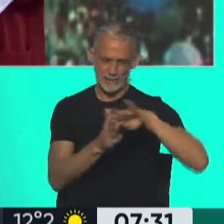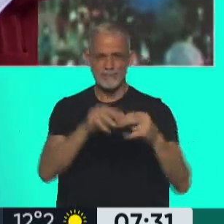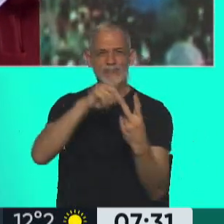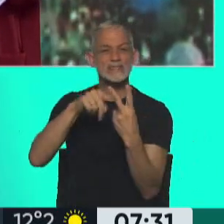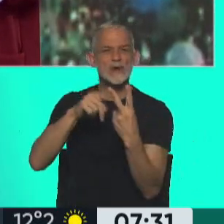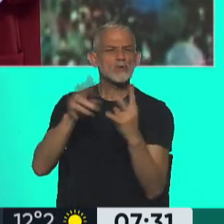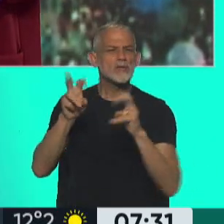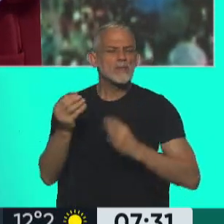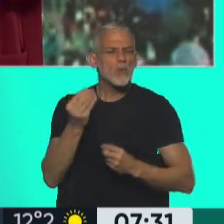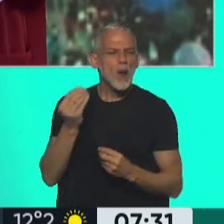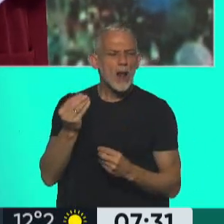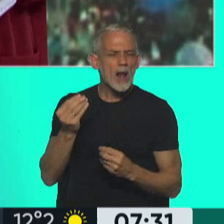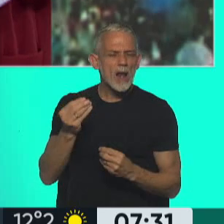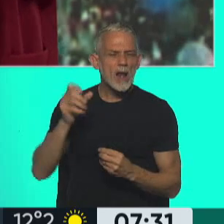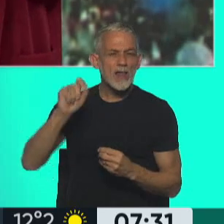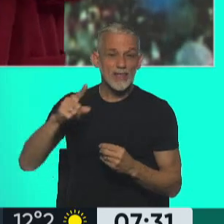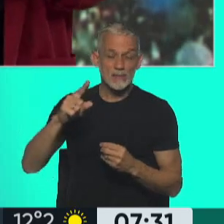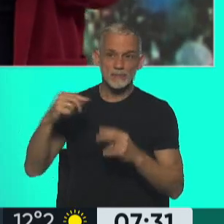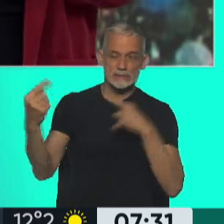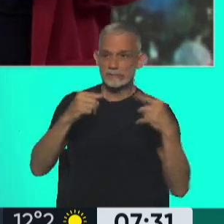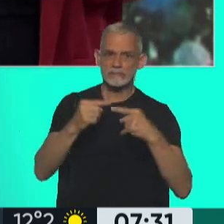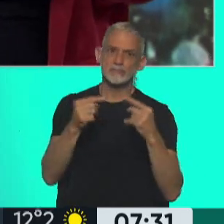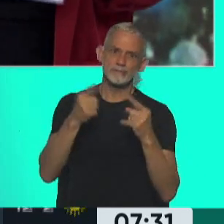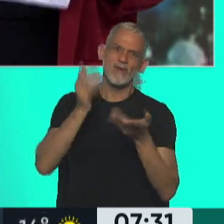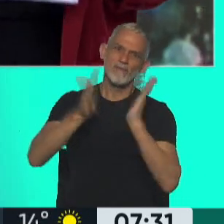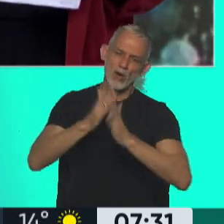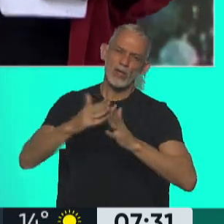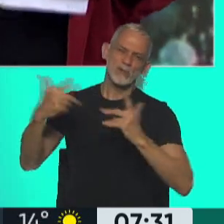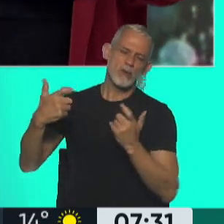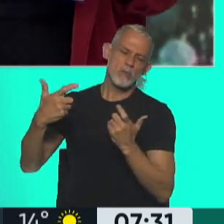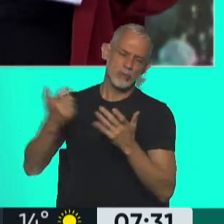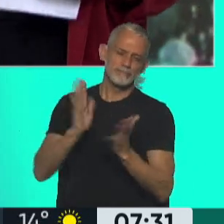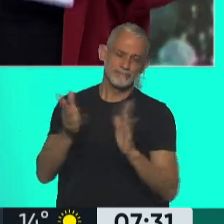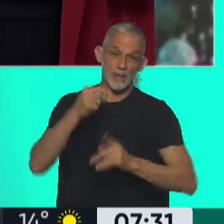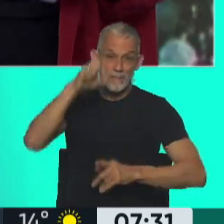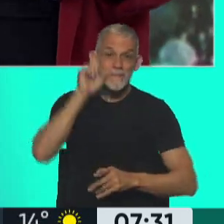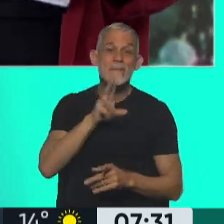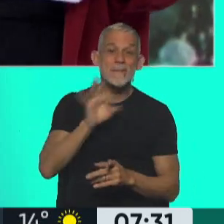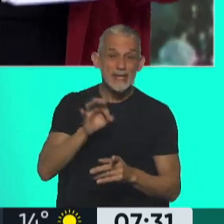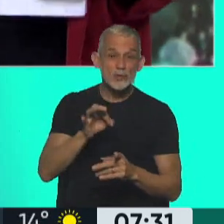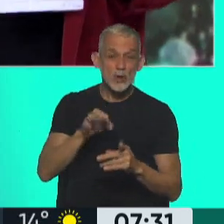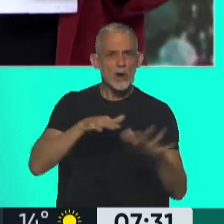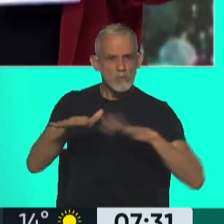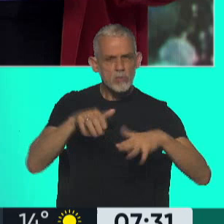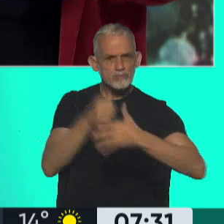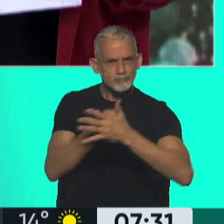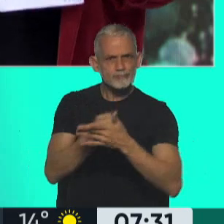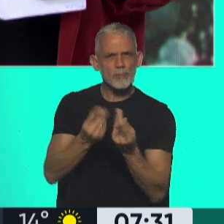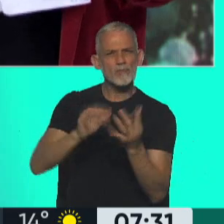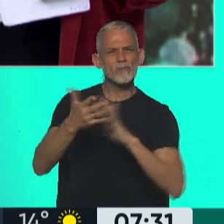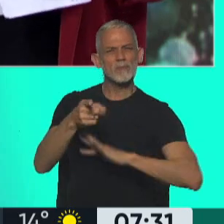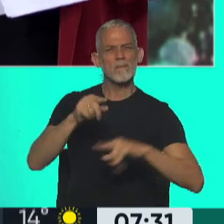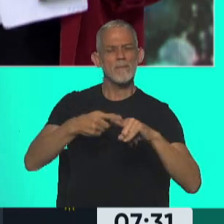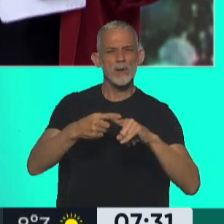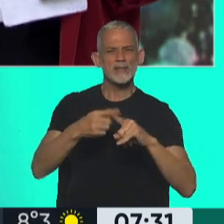lugar está el tema de el conflicto armado, ¿no? Porque Petro viene desarrollando activamente esta política